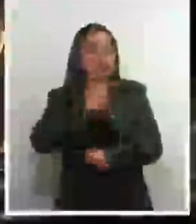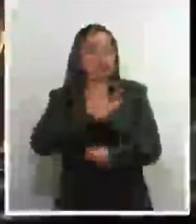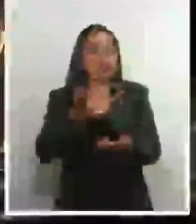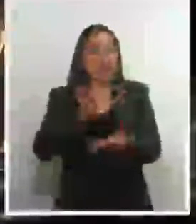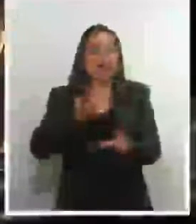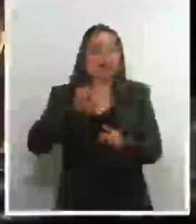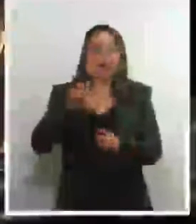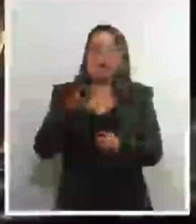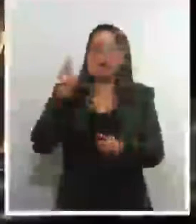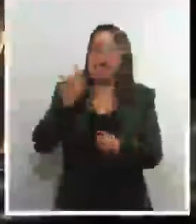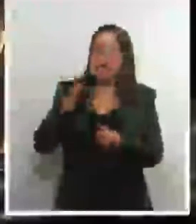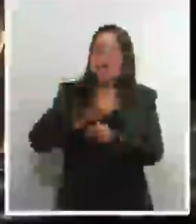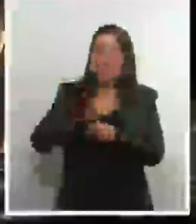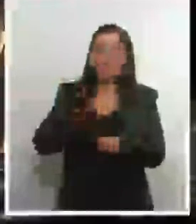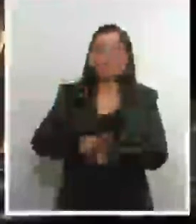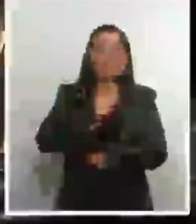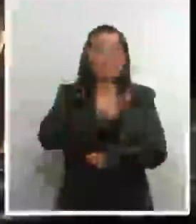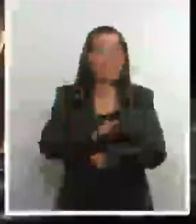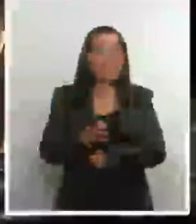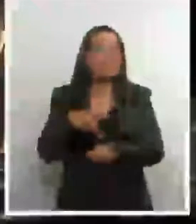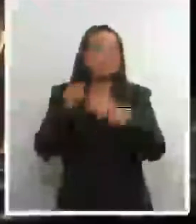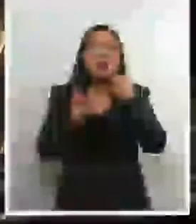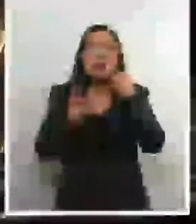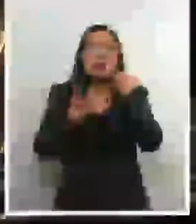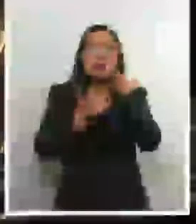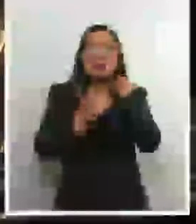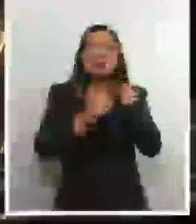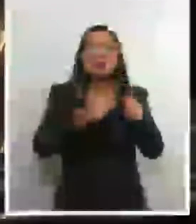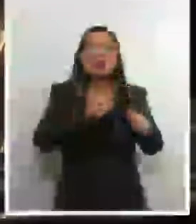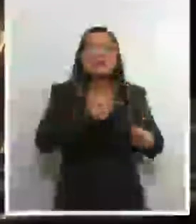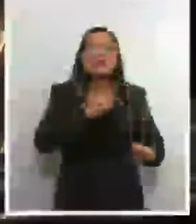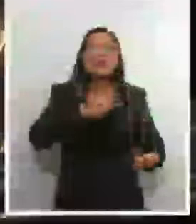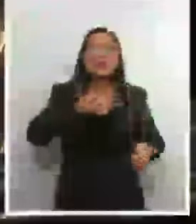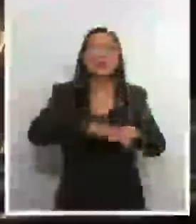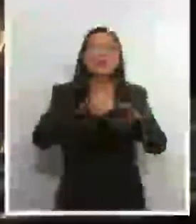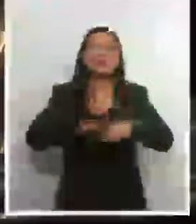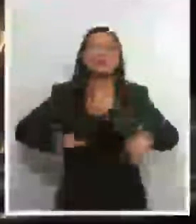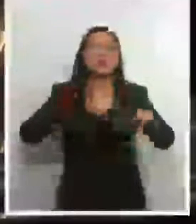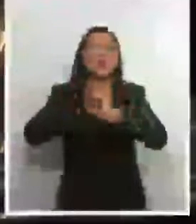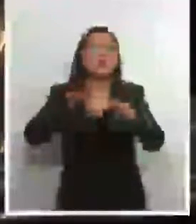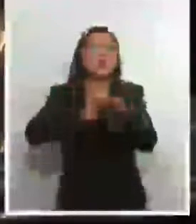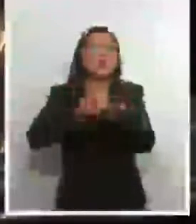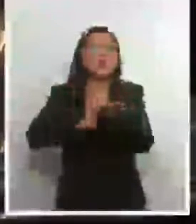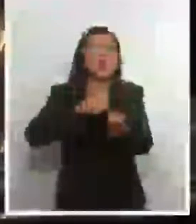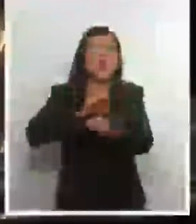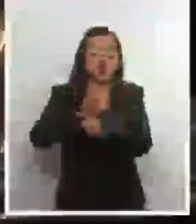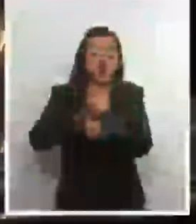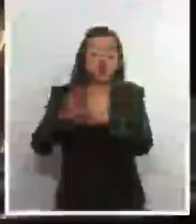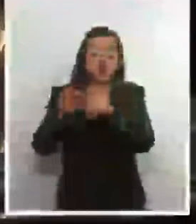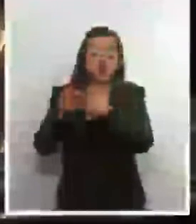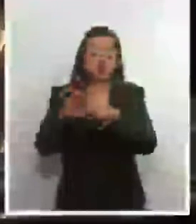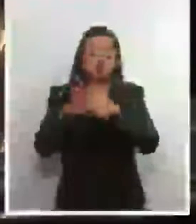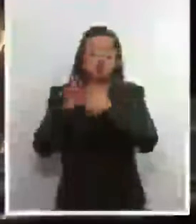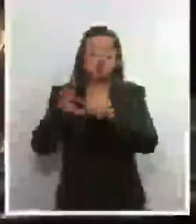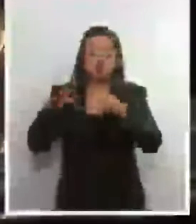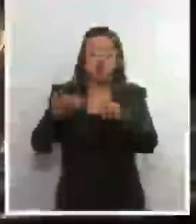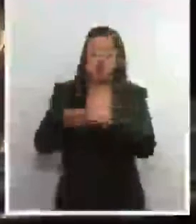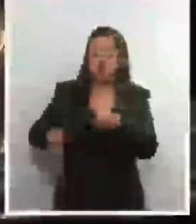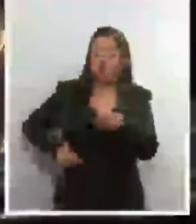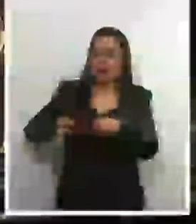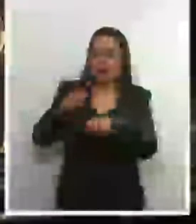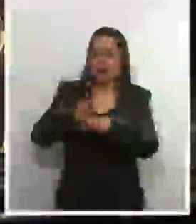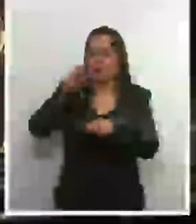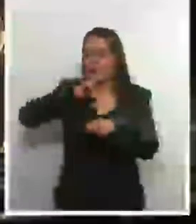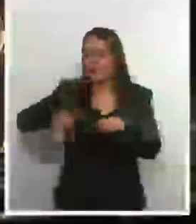en cualquier caso, pero debe pesar más la unidad del Poder